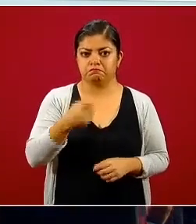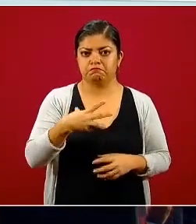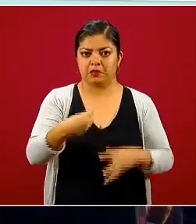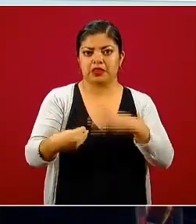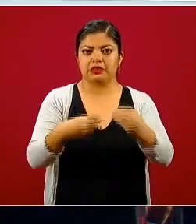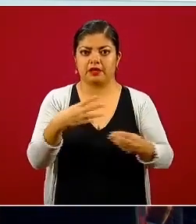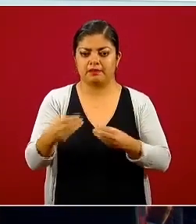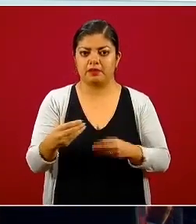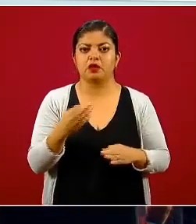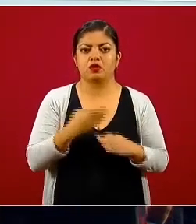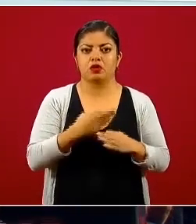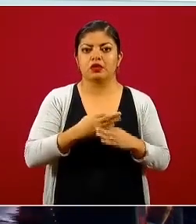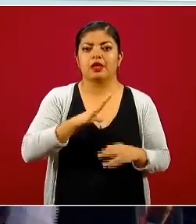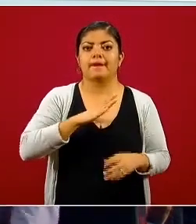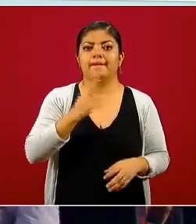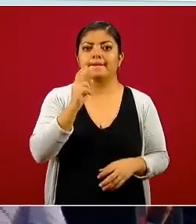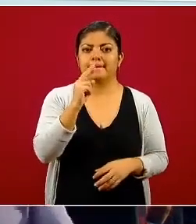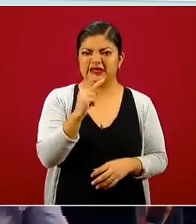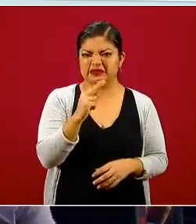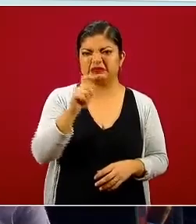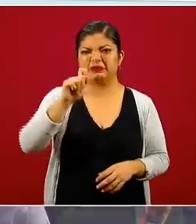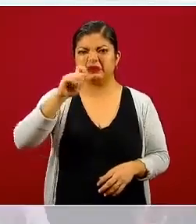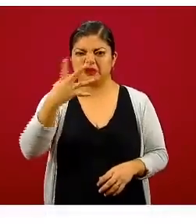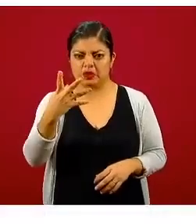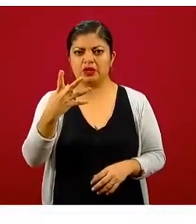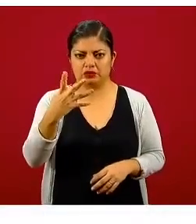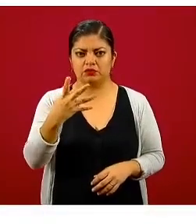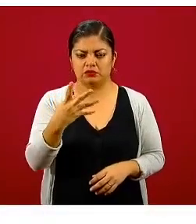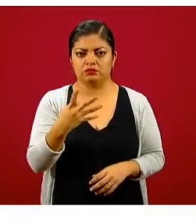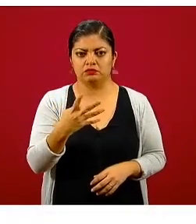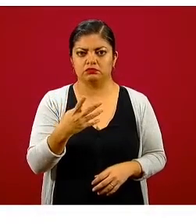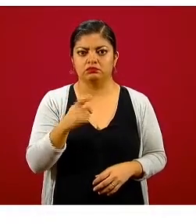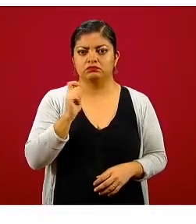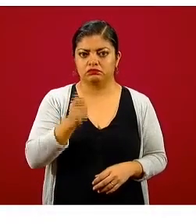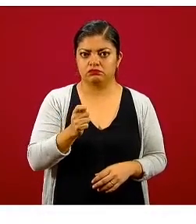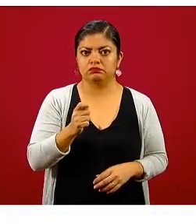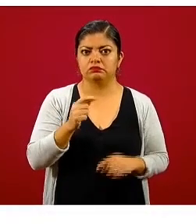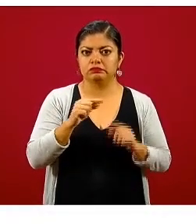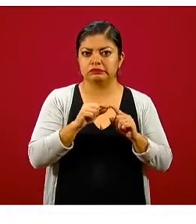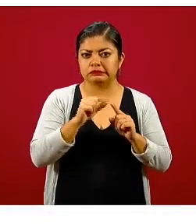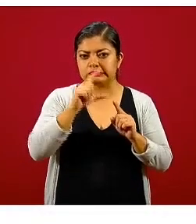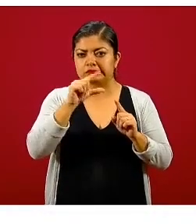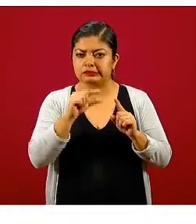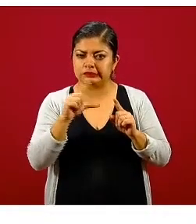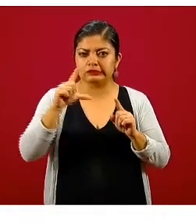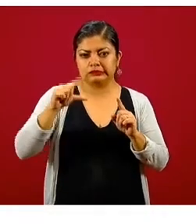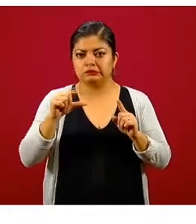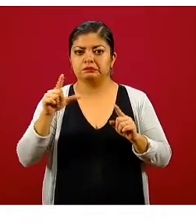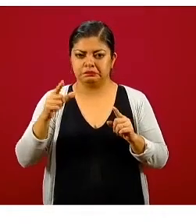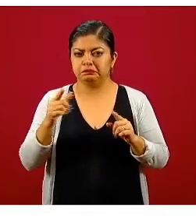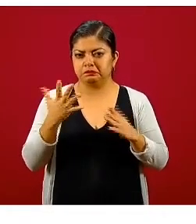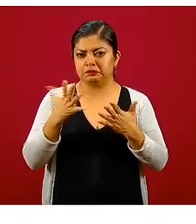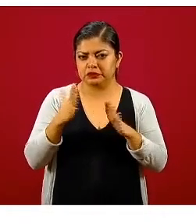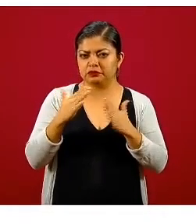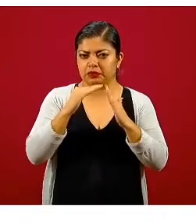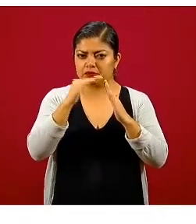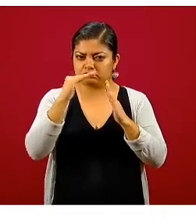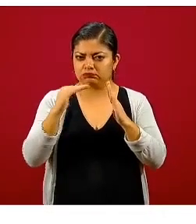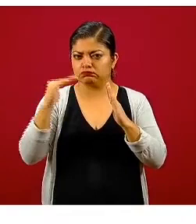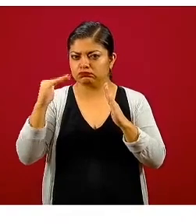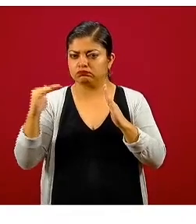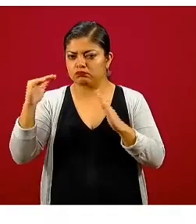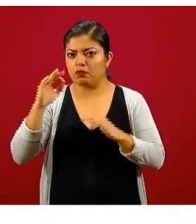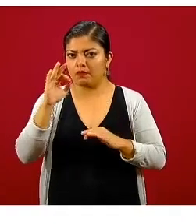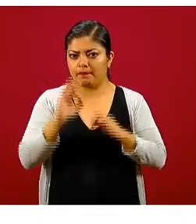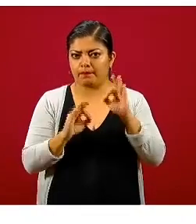pandemia activa, está en 25, 24, prácticamente se ha estado moviendo en ese porcentaje o se ha mantenido estable en ese